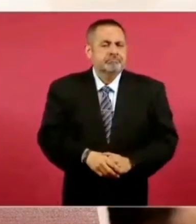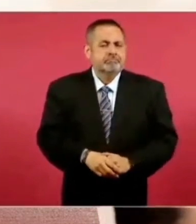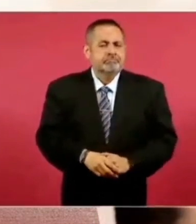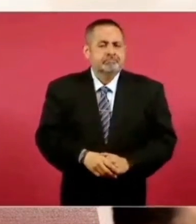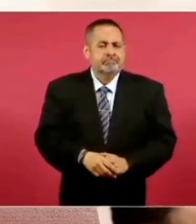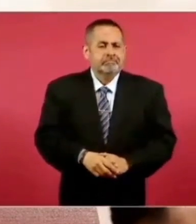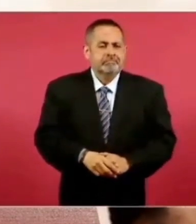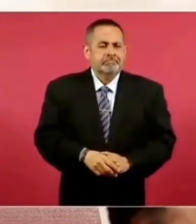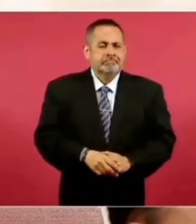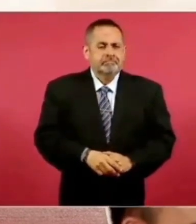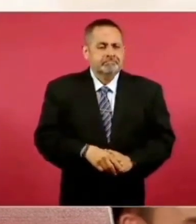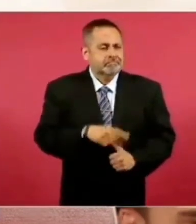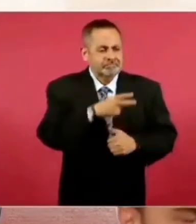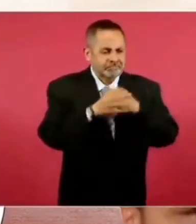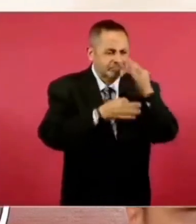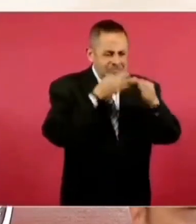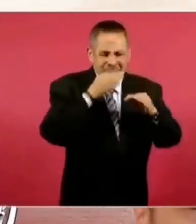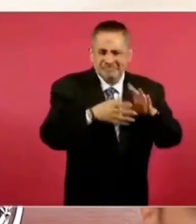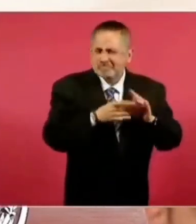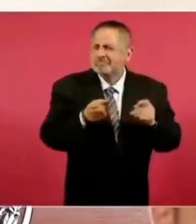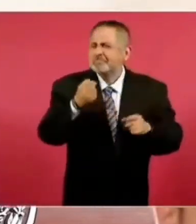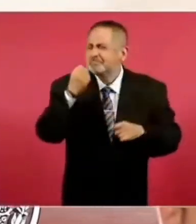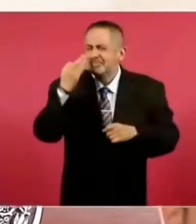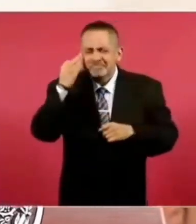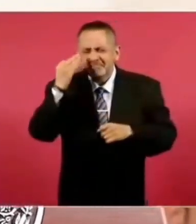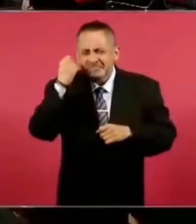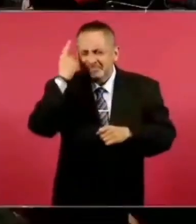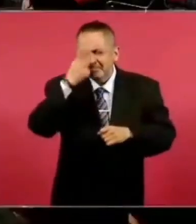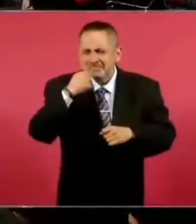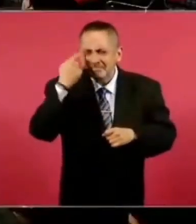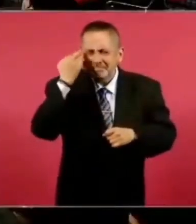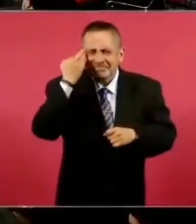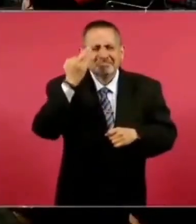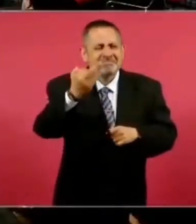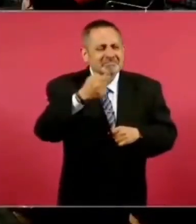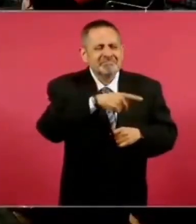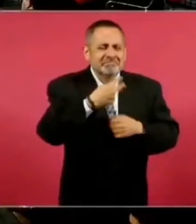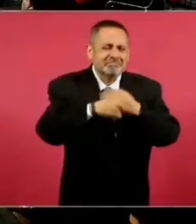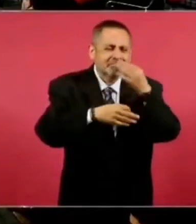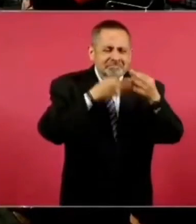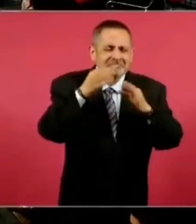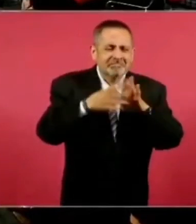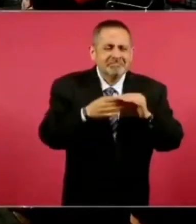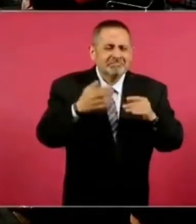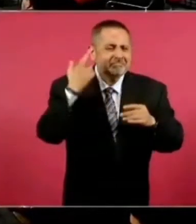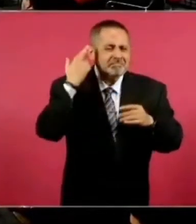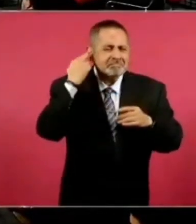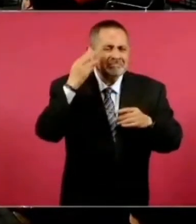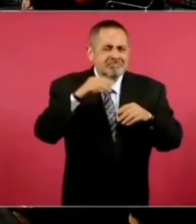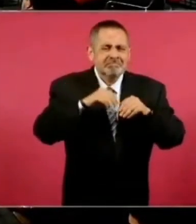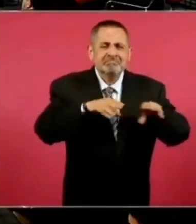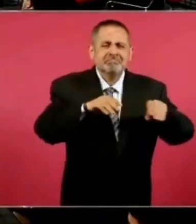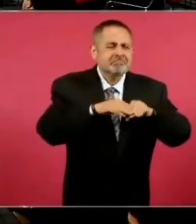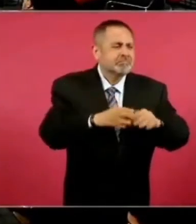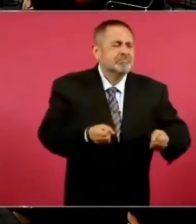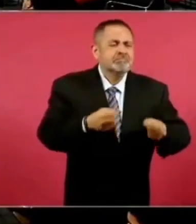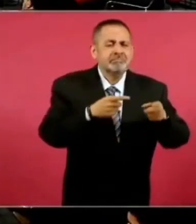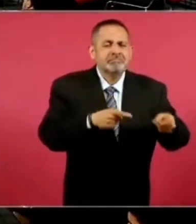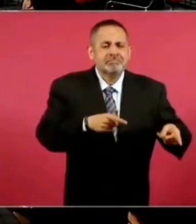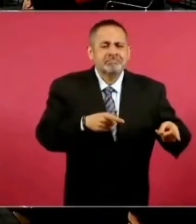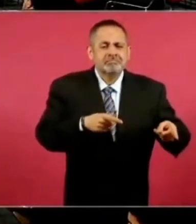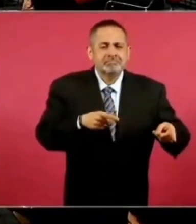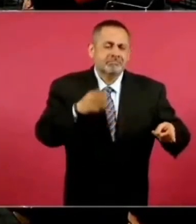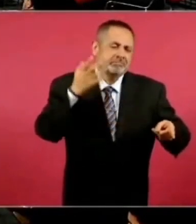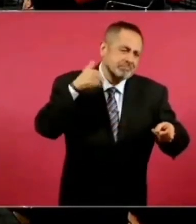Un programa, creo que, ¿cuánto tarda su programa en la radio? Esta, la que era